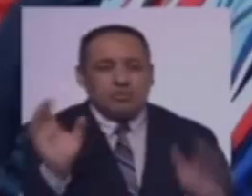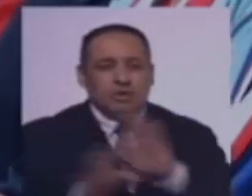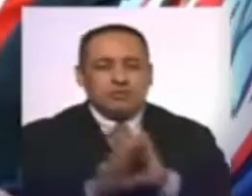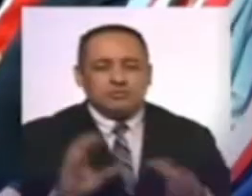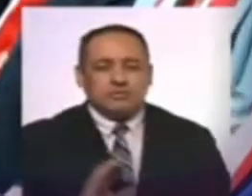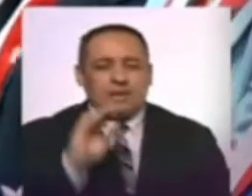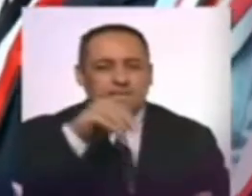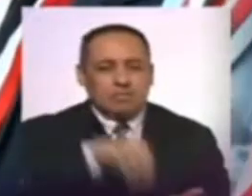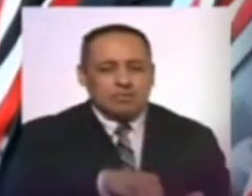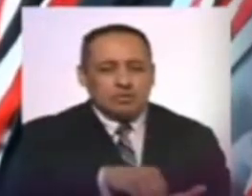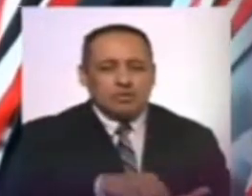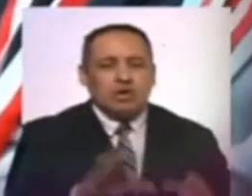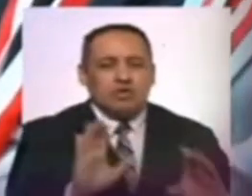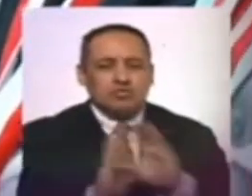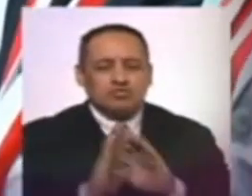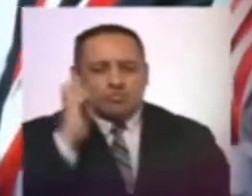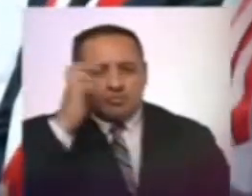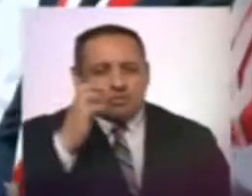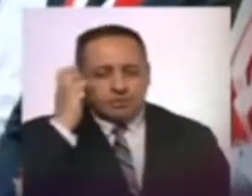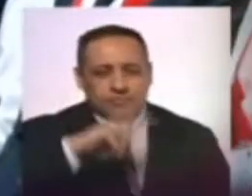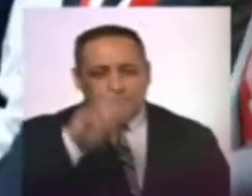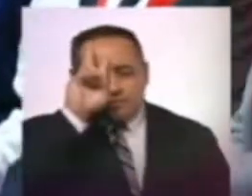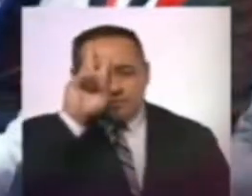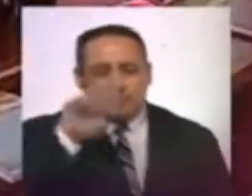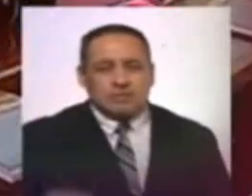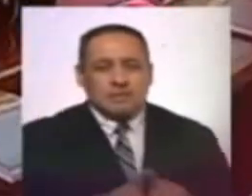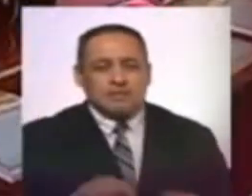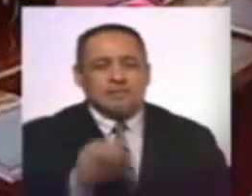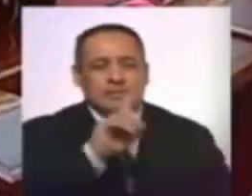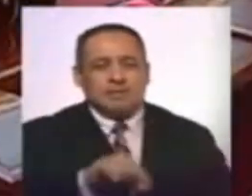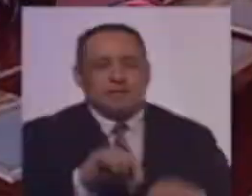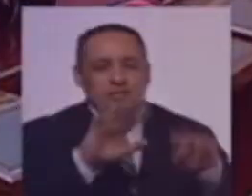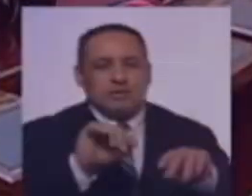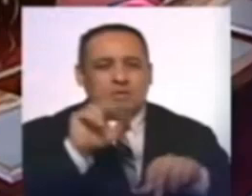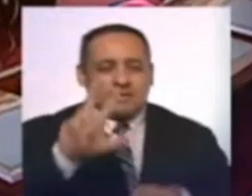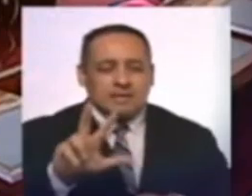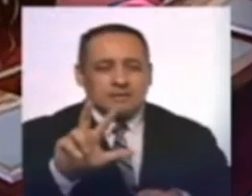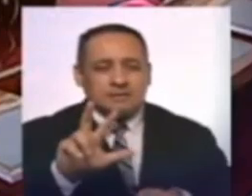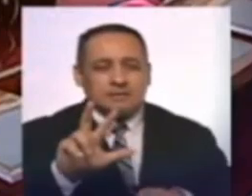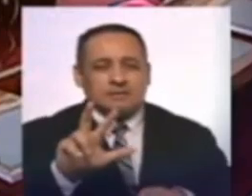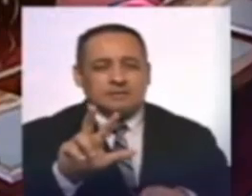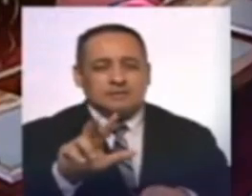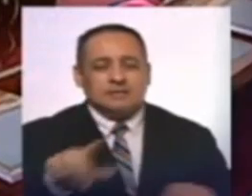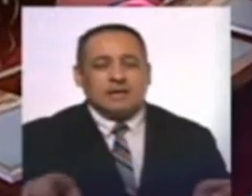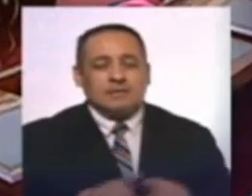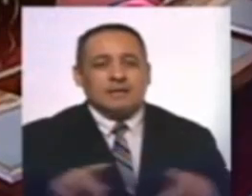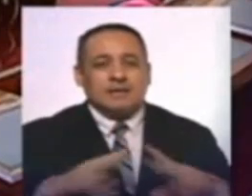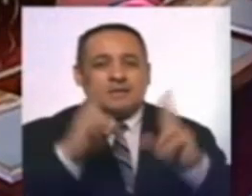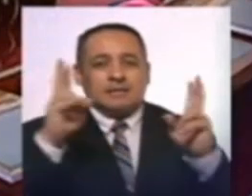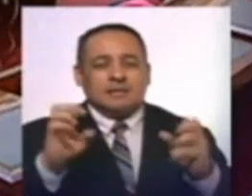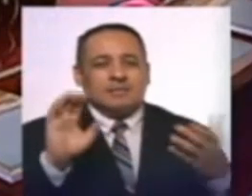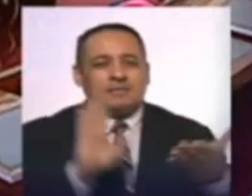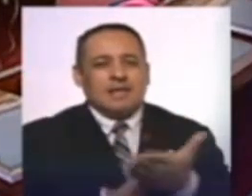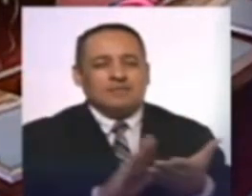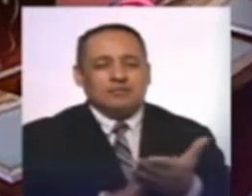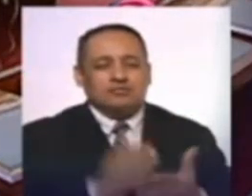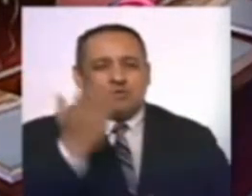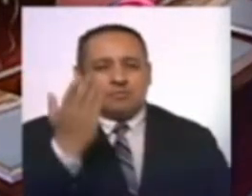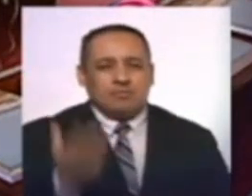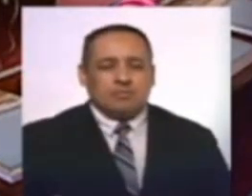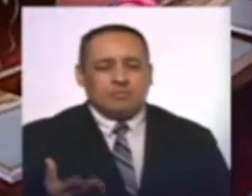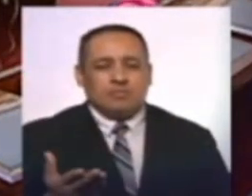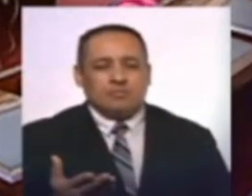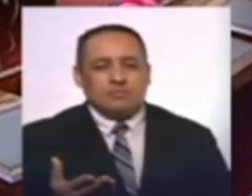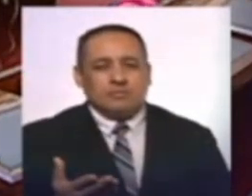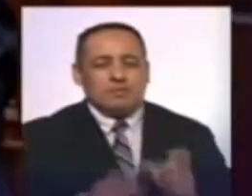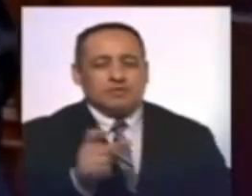garantía del Estado de Derecho, sino también la defensa de los ciudadanos y la seguridad del respeto a su dignidad